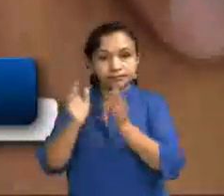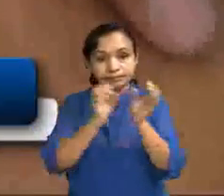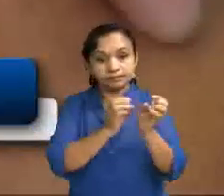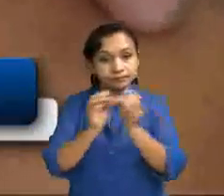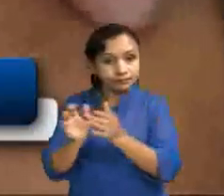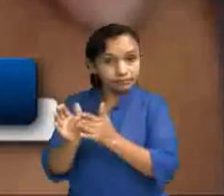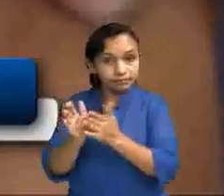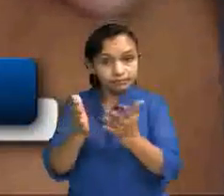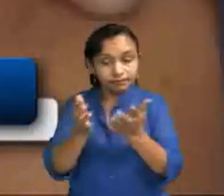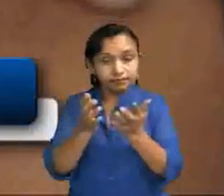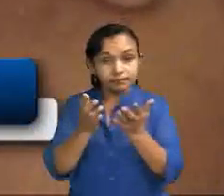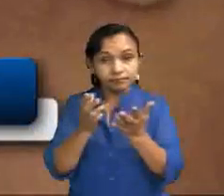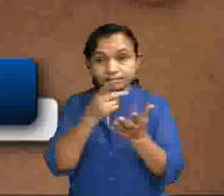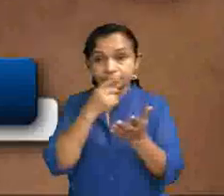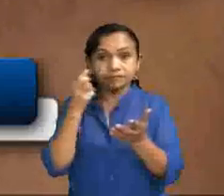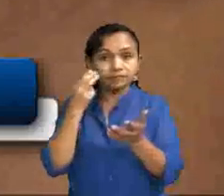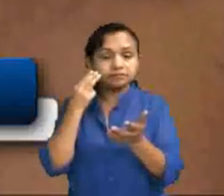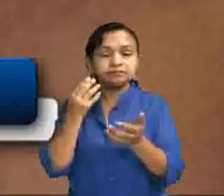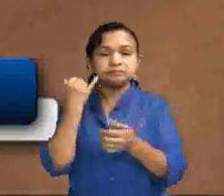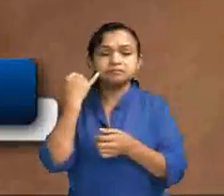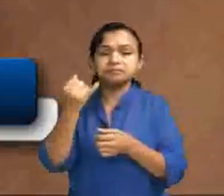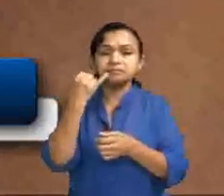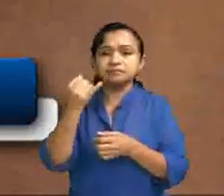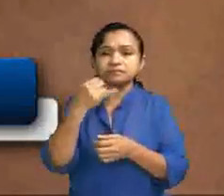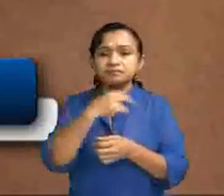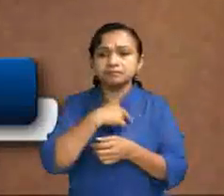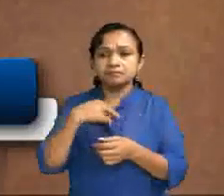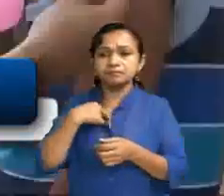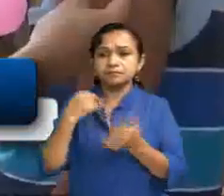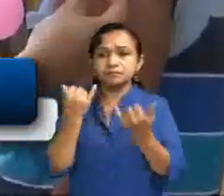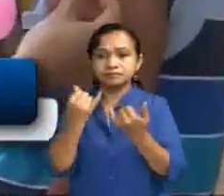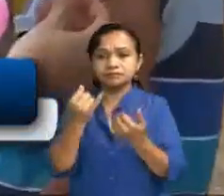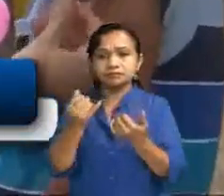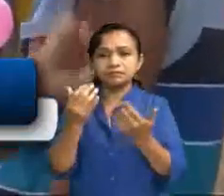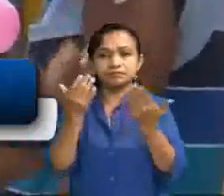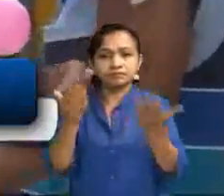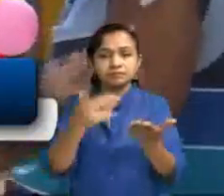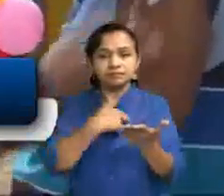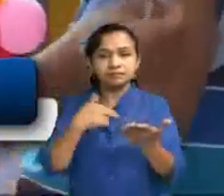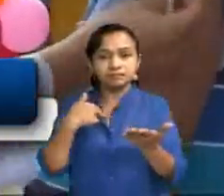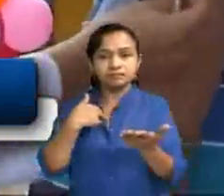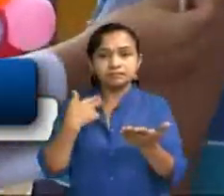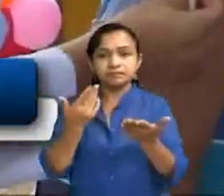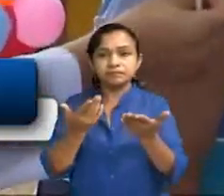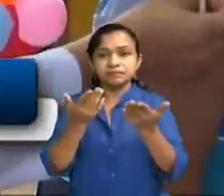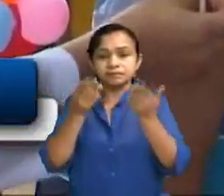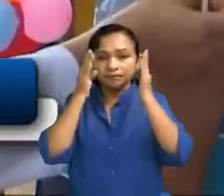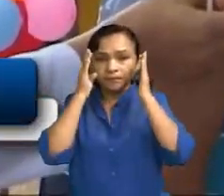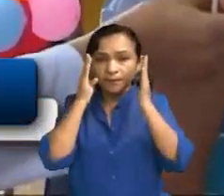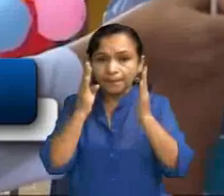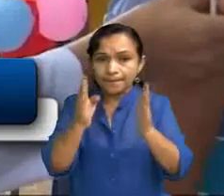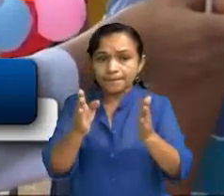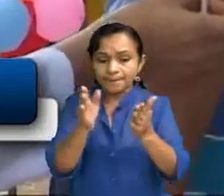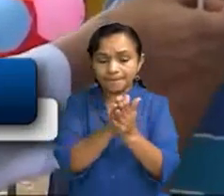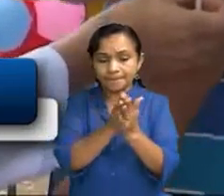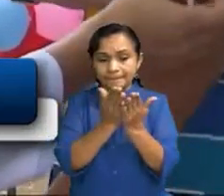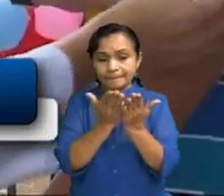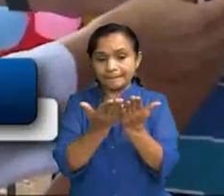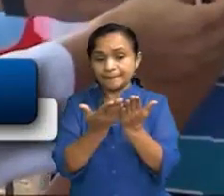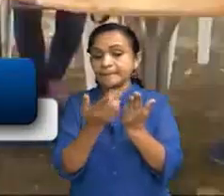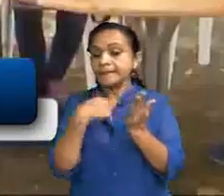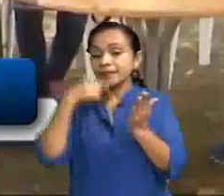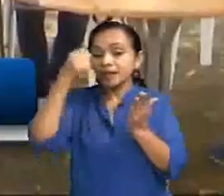¿Muestran interés los padres de familia? Muestran bastante interés. Muestran están pendientes del esquema de vacunación. Y ellos están muy al pendiente de los esquemas de vacunación de